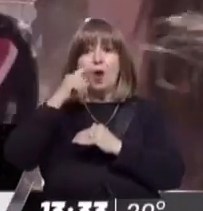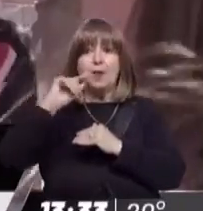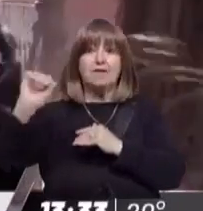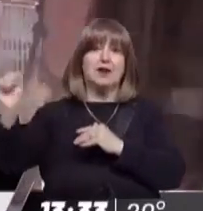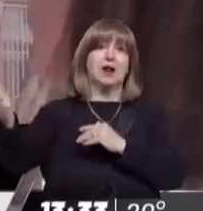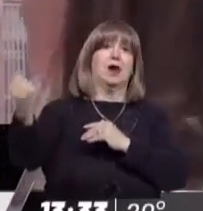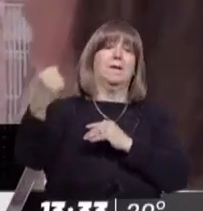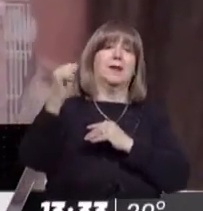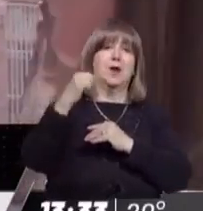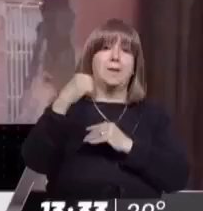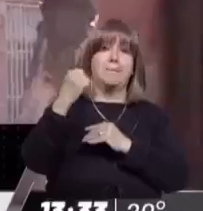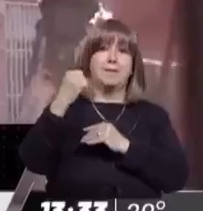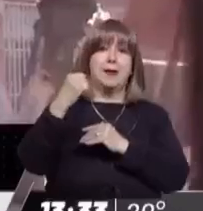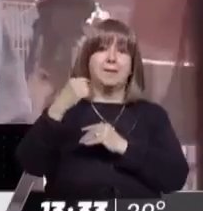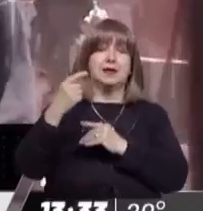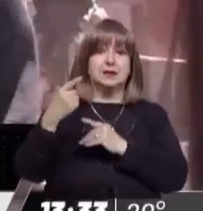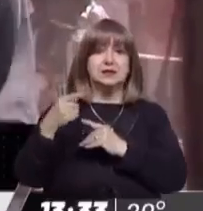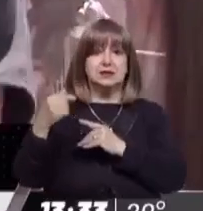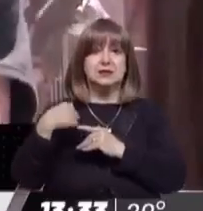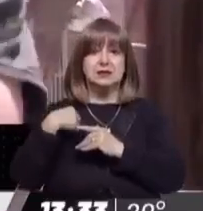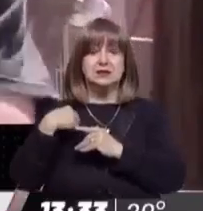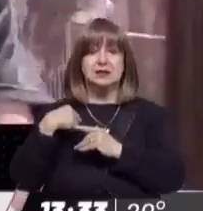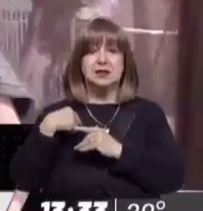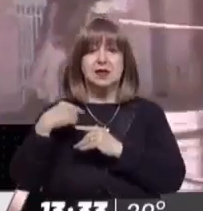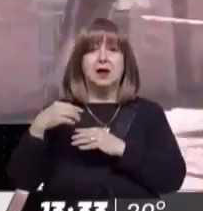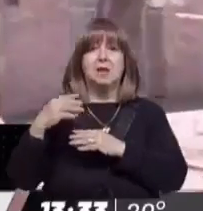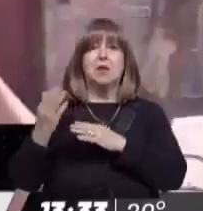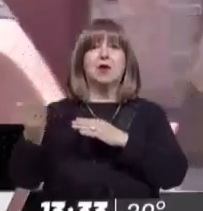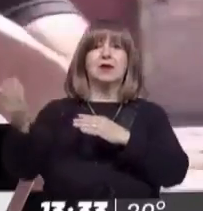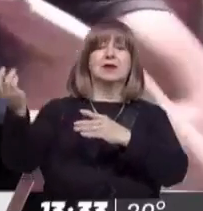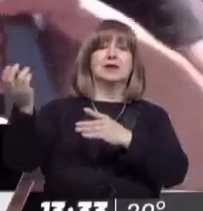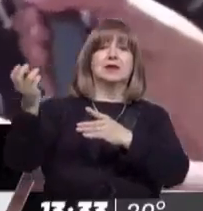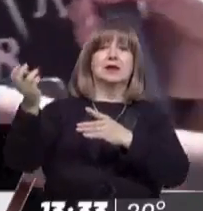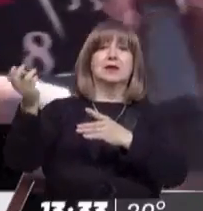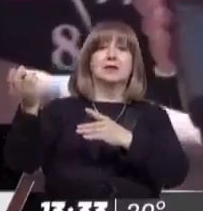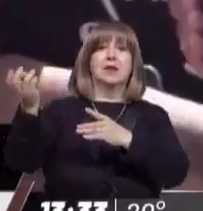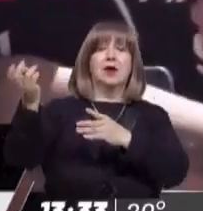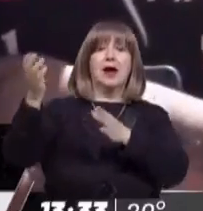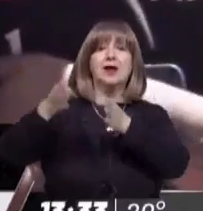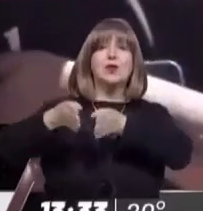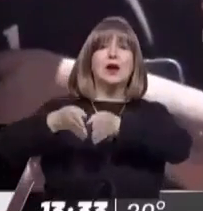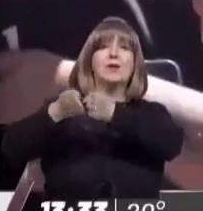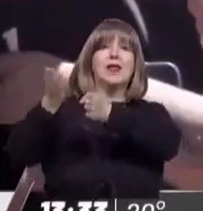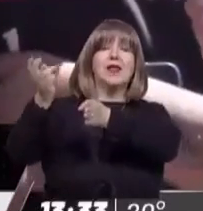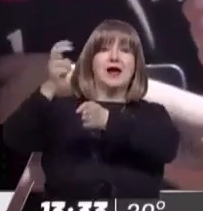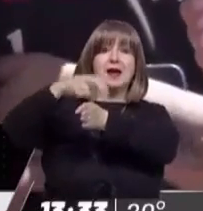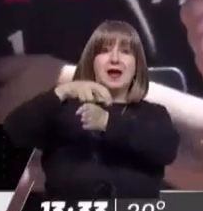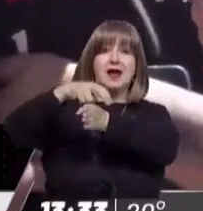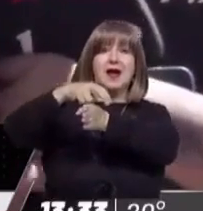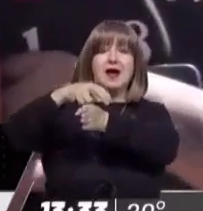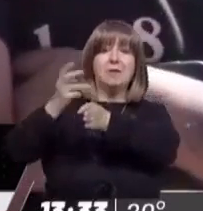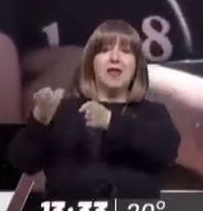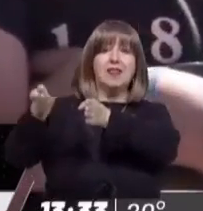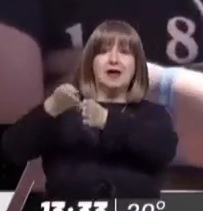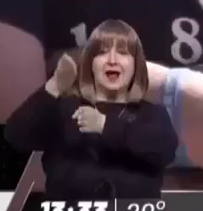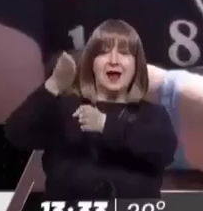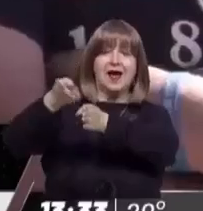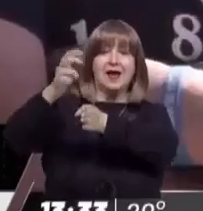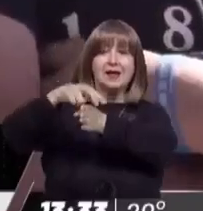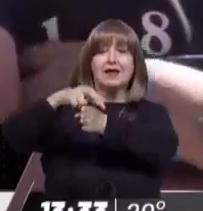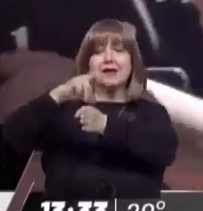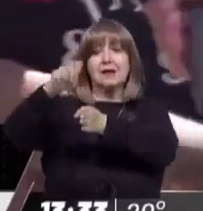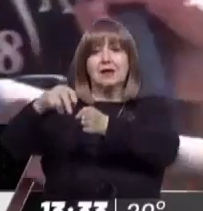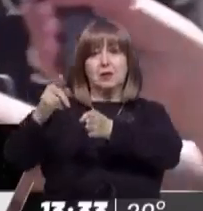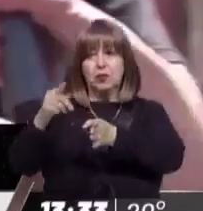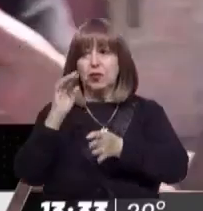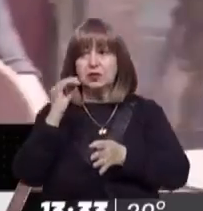poblete el atacante exactamente por la medianera Detrás de mi casa salió y luego la policía también cuando